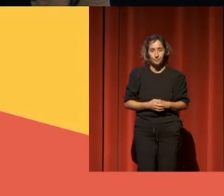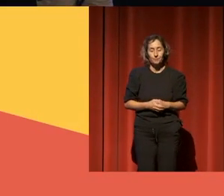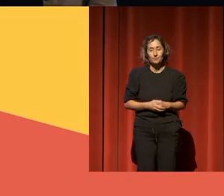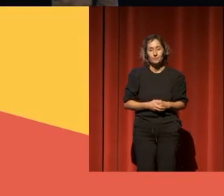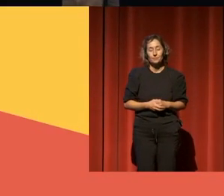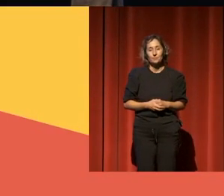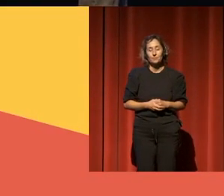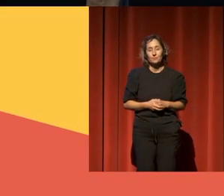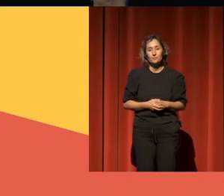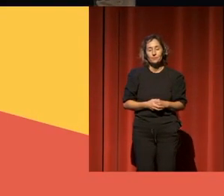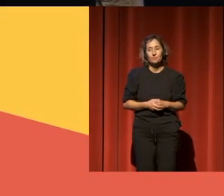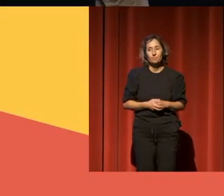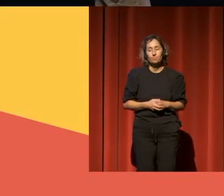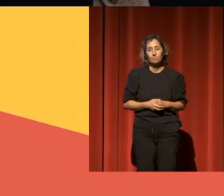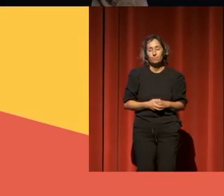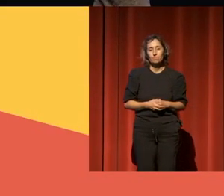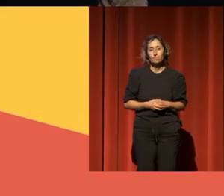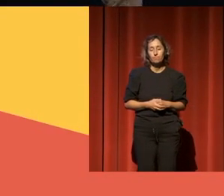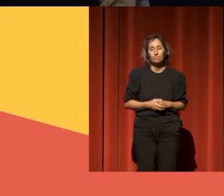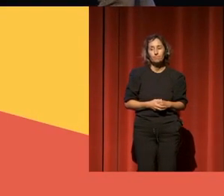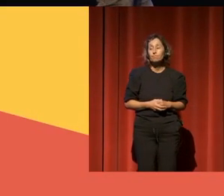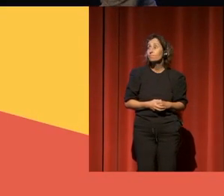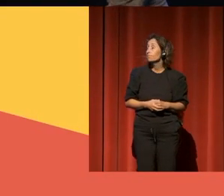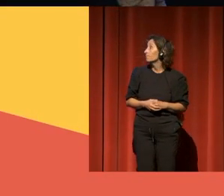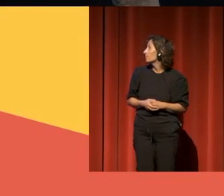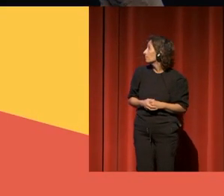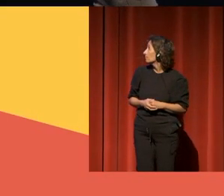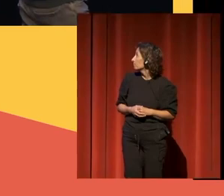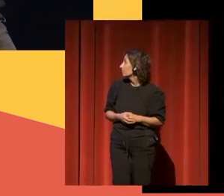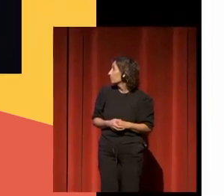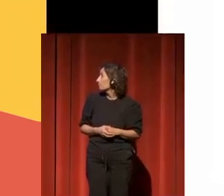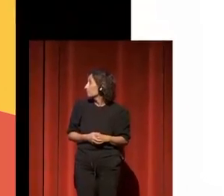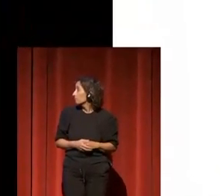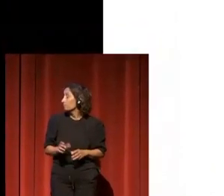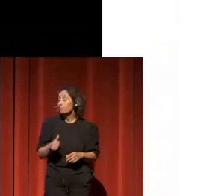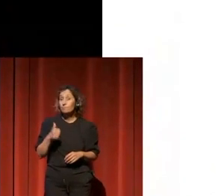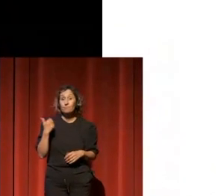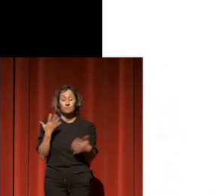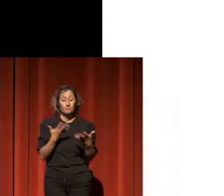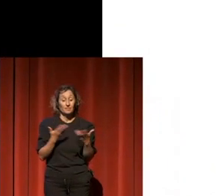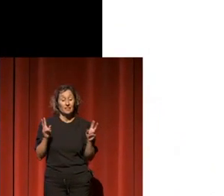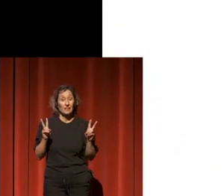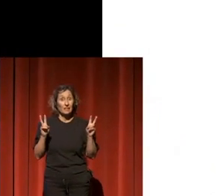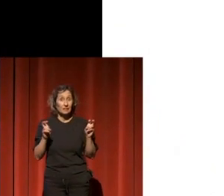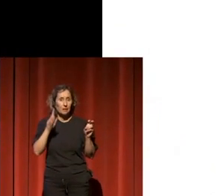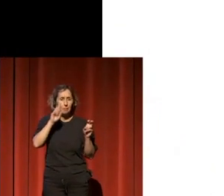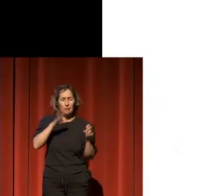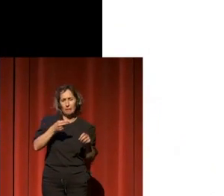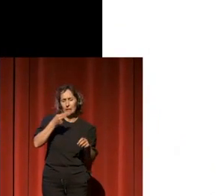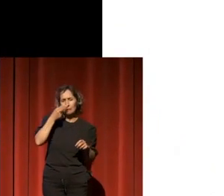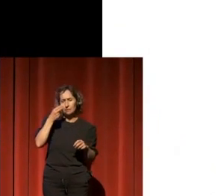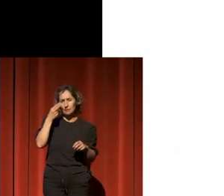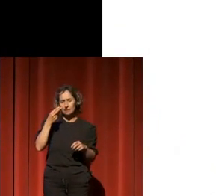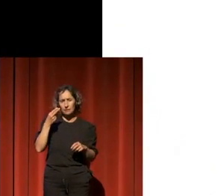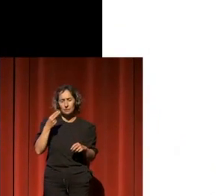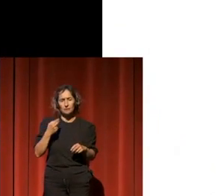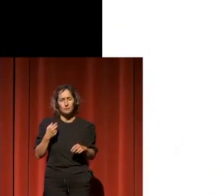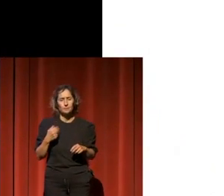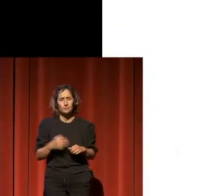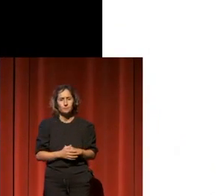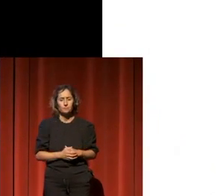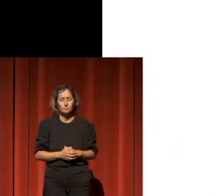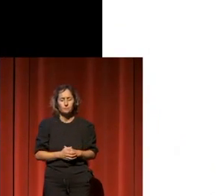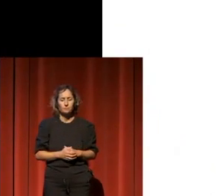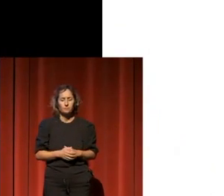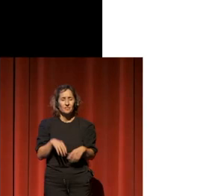vale por ejemplo aquí tenéis una una una cita que nos parecía interesante de cómo funciona eh un